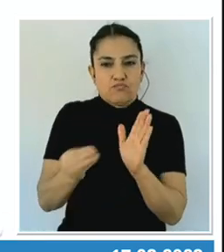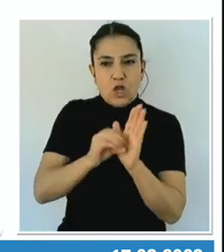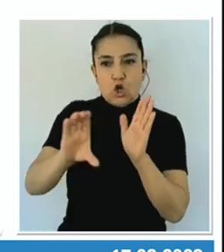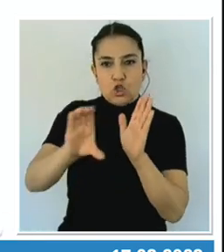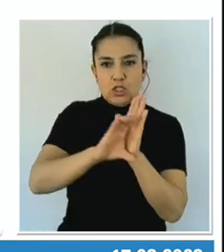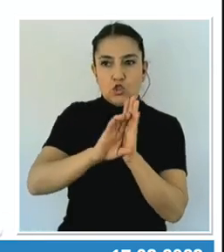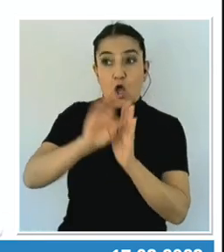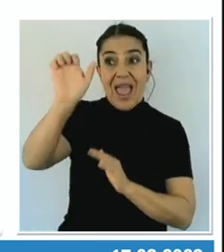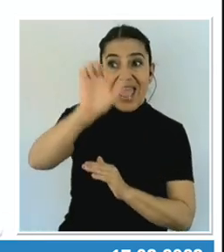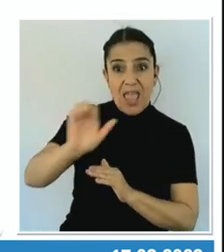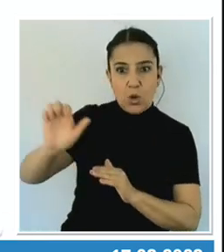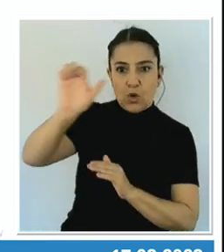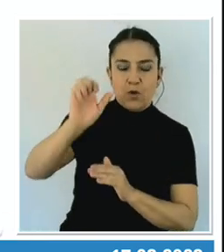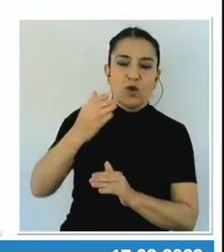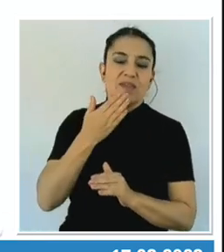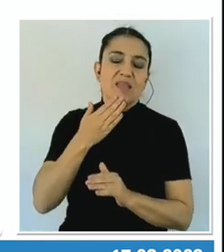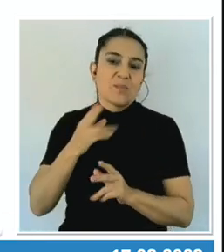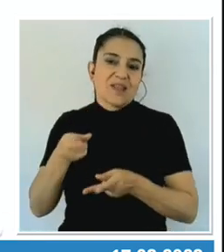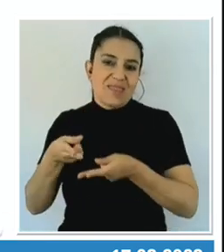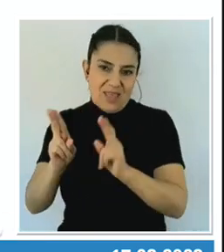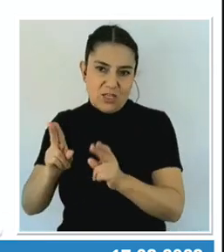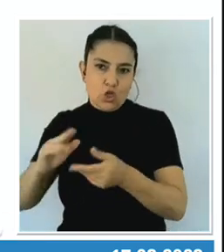derecho comunitario europeo.